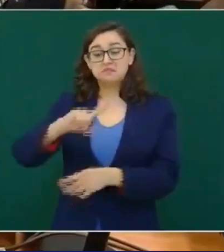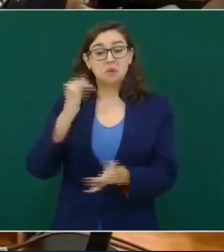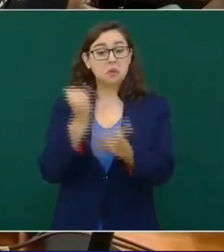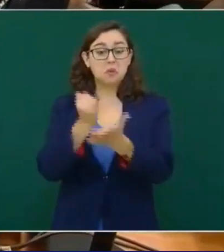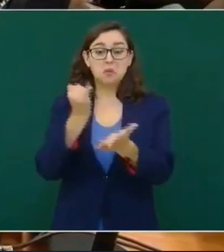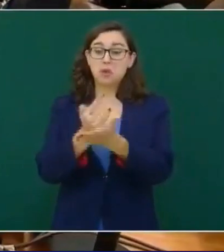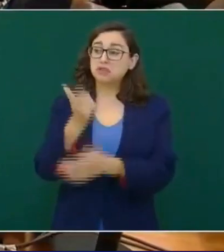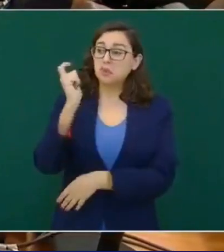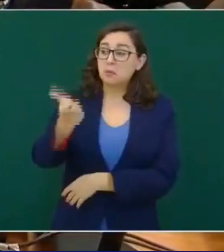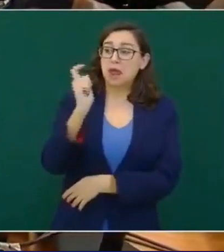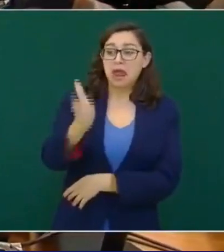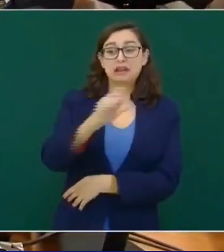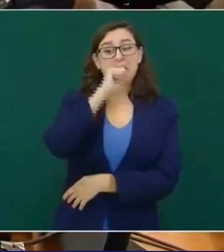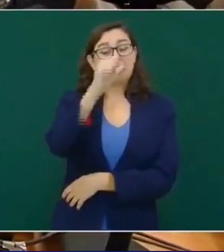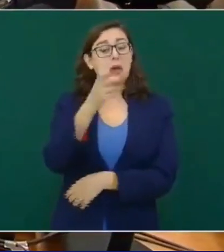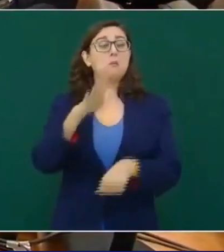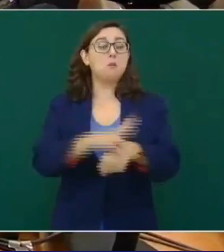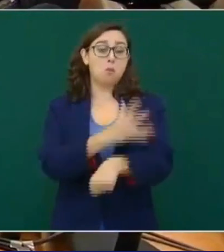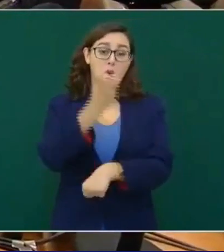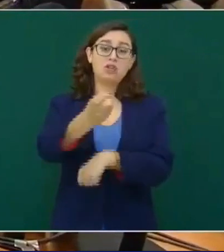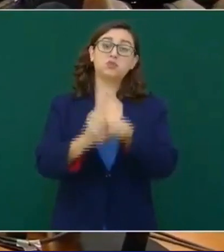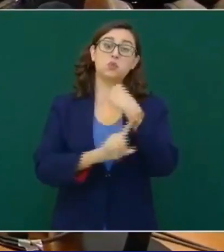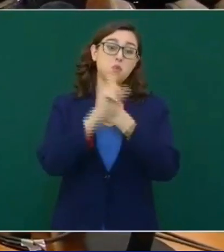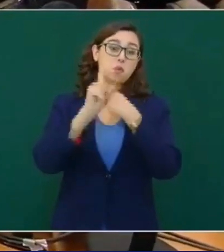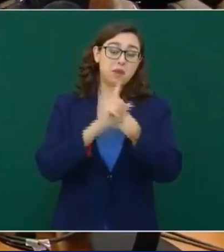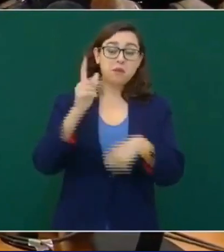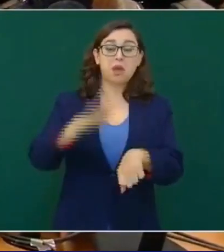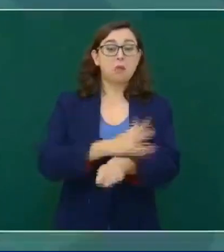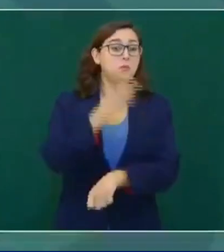que ese era el problema fiscal de México,